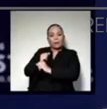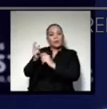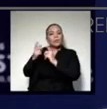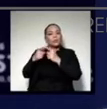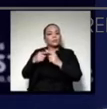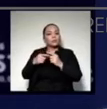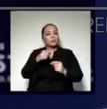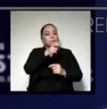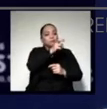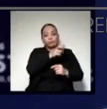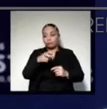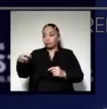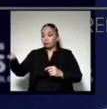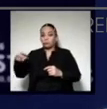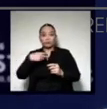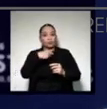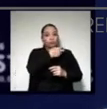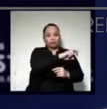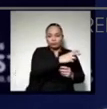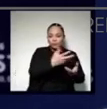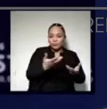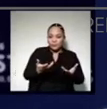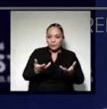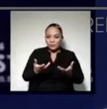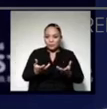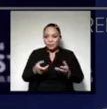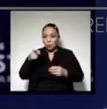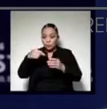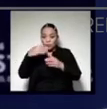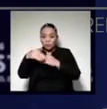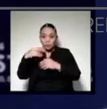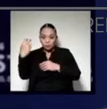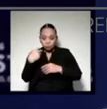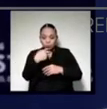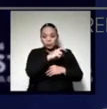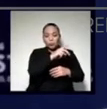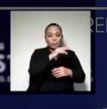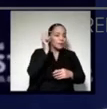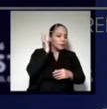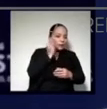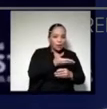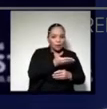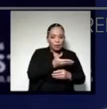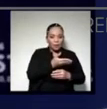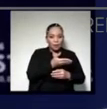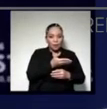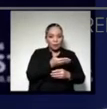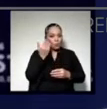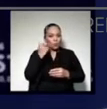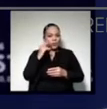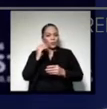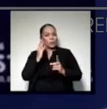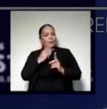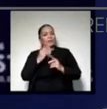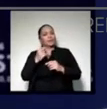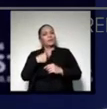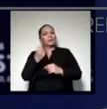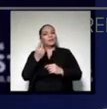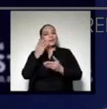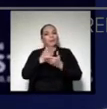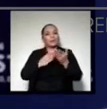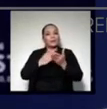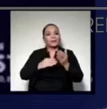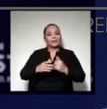es que sale de mis arcas, digámoslo así. O sea, usted después le depositaba a su colega, ¿por qué no lo hacía directamente? Esa es la parte que tal vez no me queda